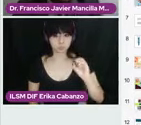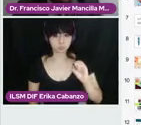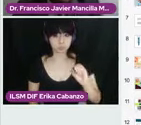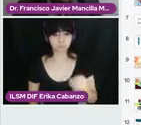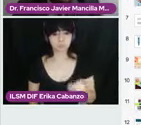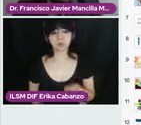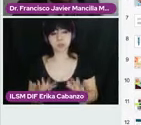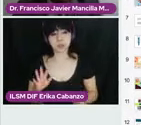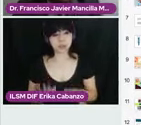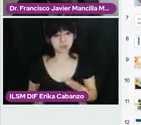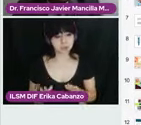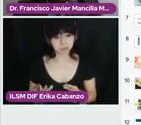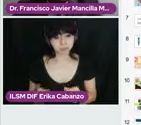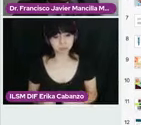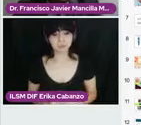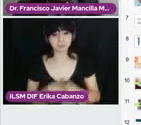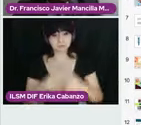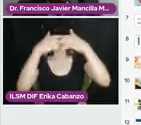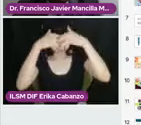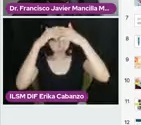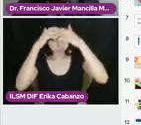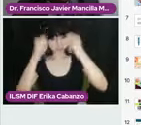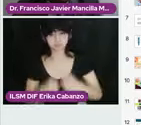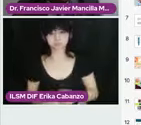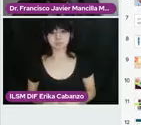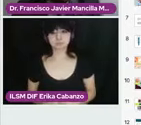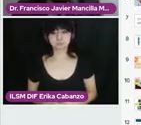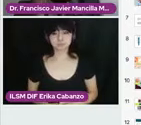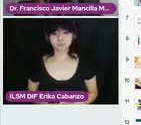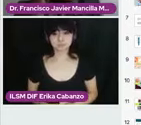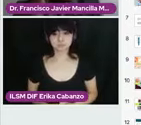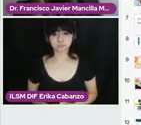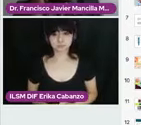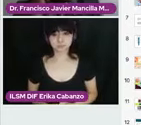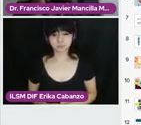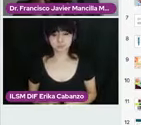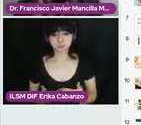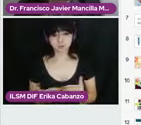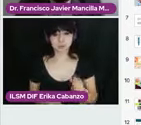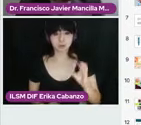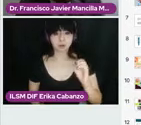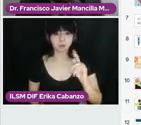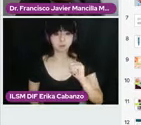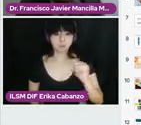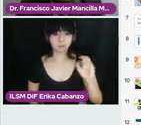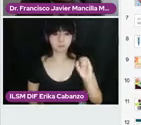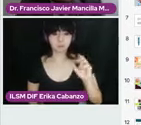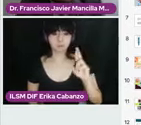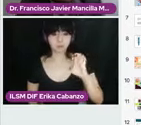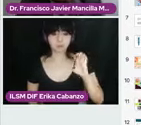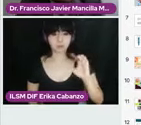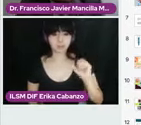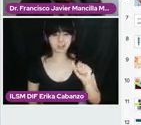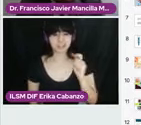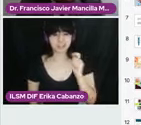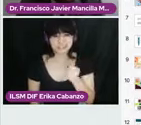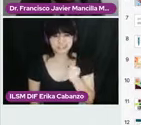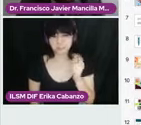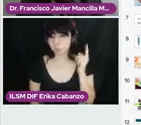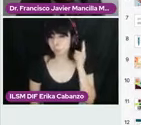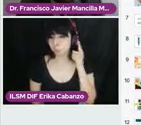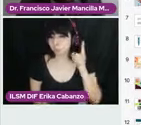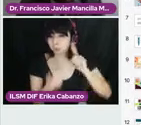neurológicos, hipertensión endocraniana, ¿sí? La otorrea es la secreción de pus por el oído, ¿sí? Que